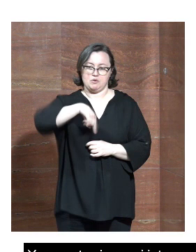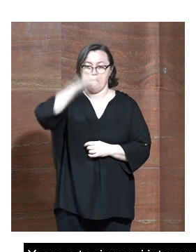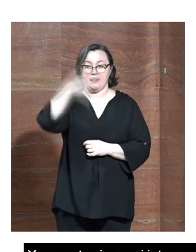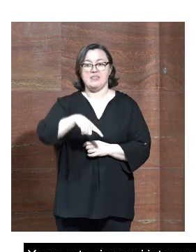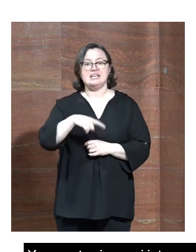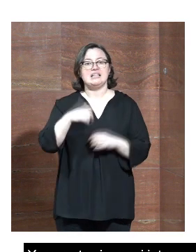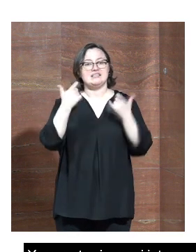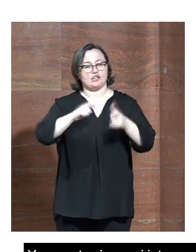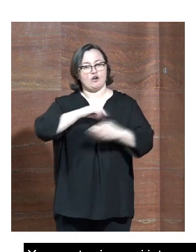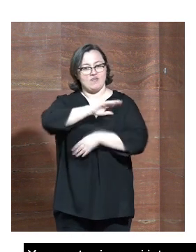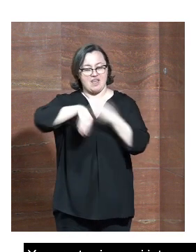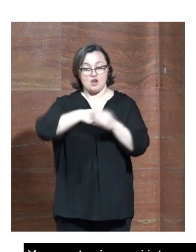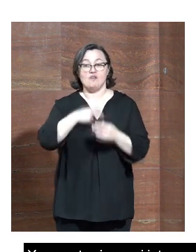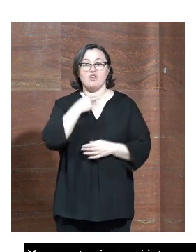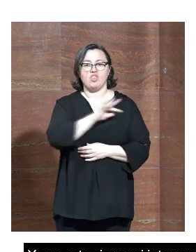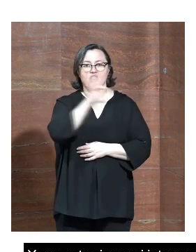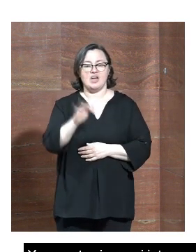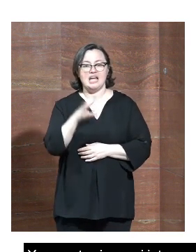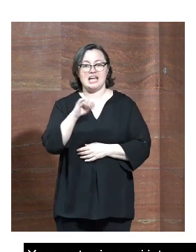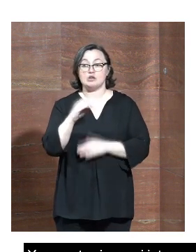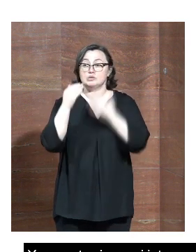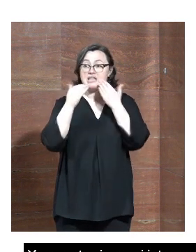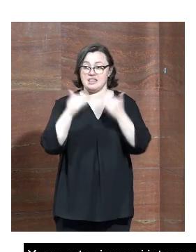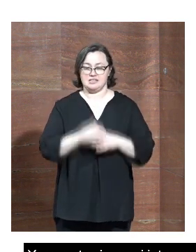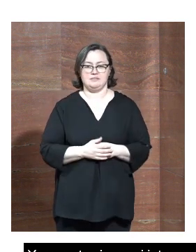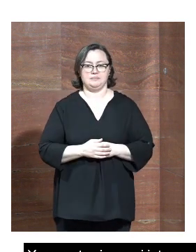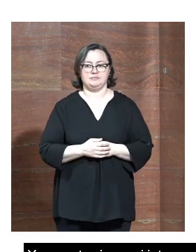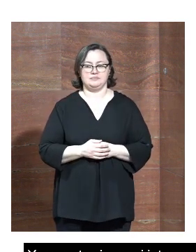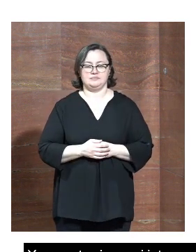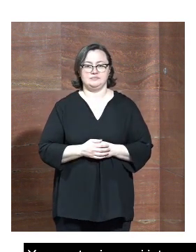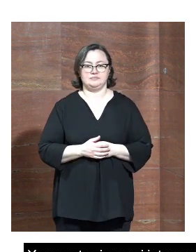sector financiero. Adelante, Carlos, y muchísimas gracias.